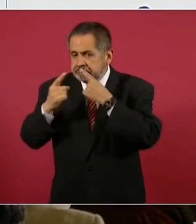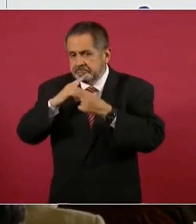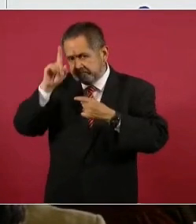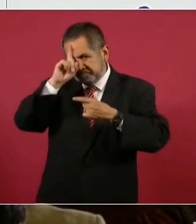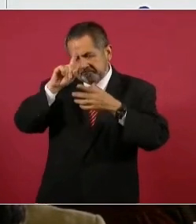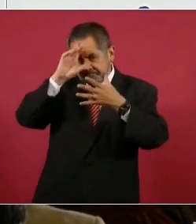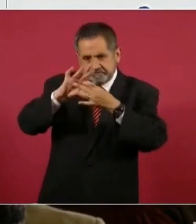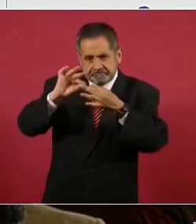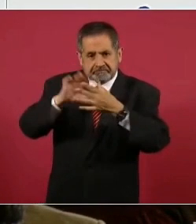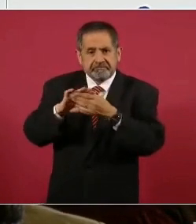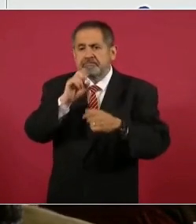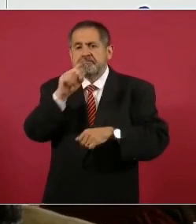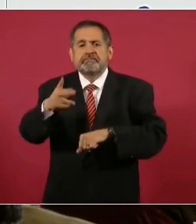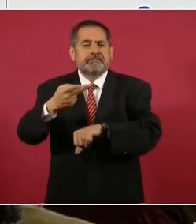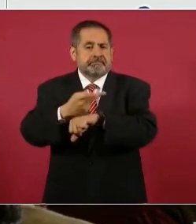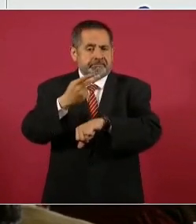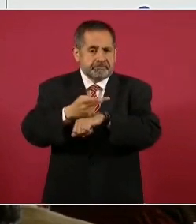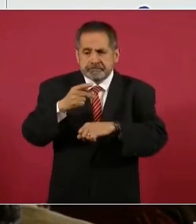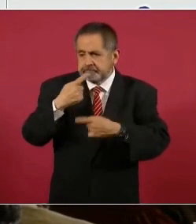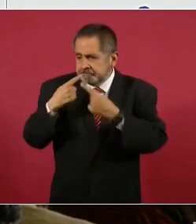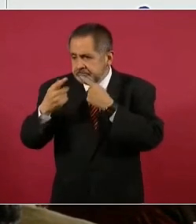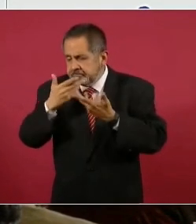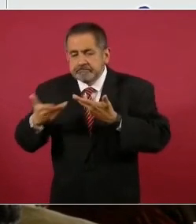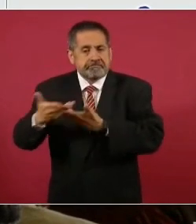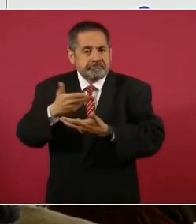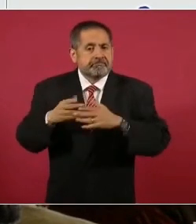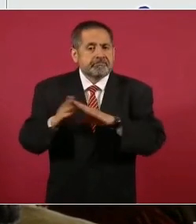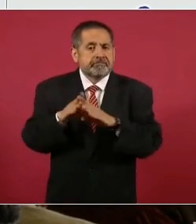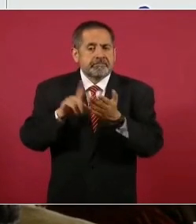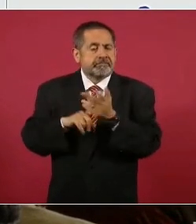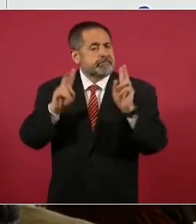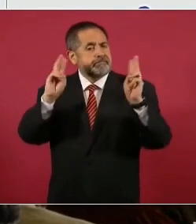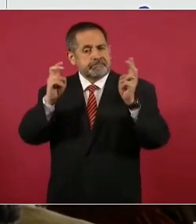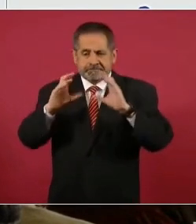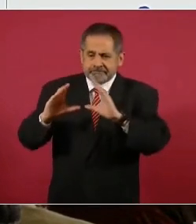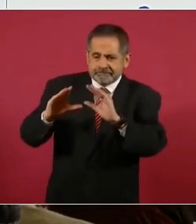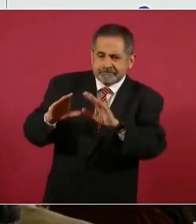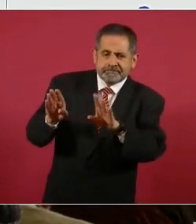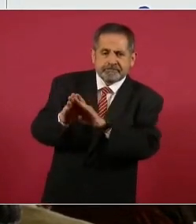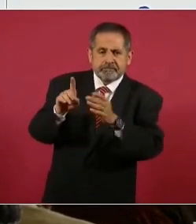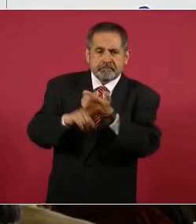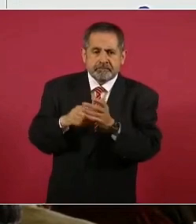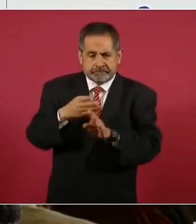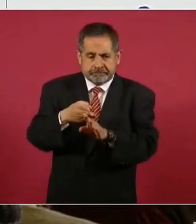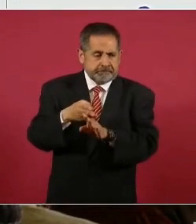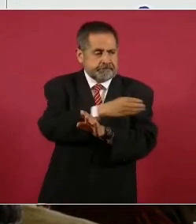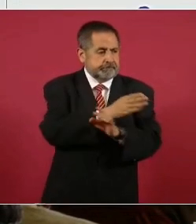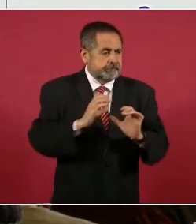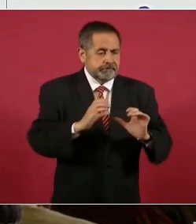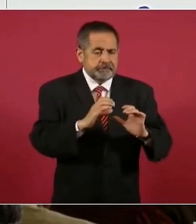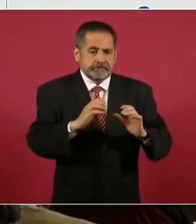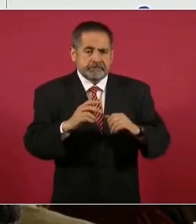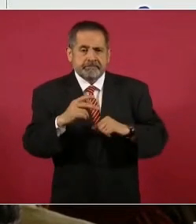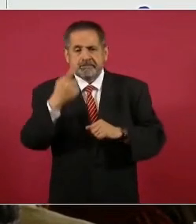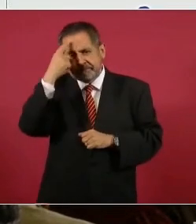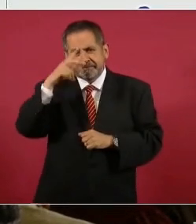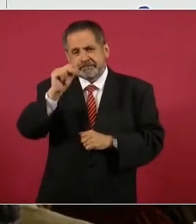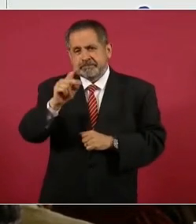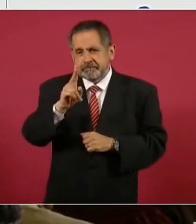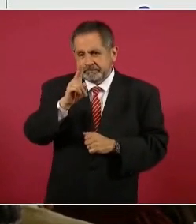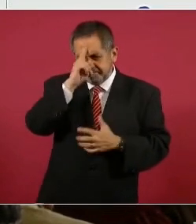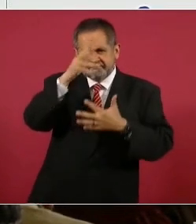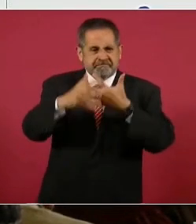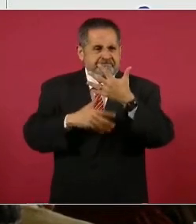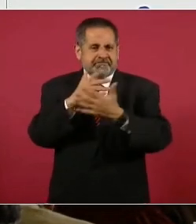de nivel medio superior que tienen que ver con prevenir las violencias y